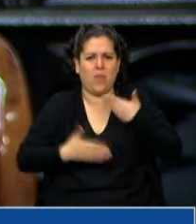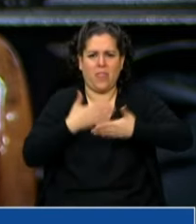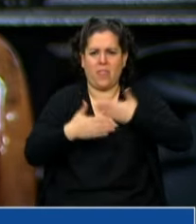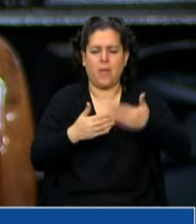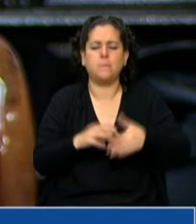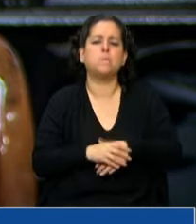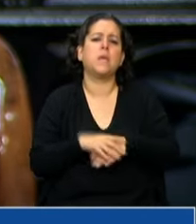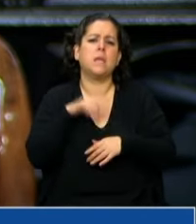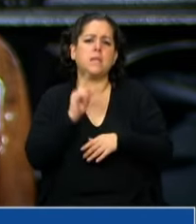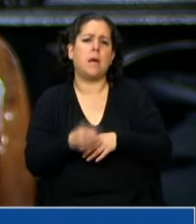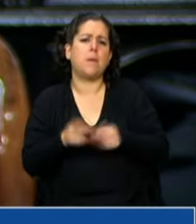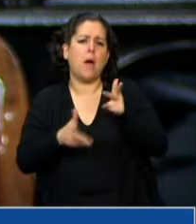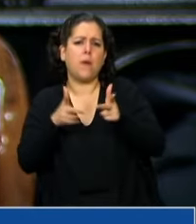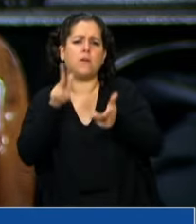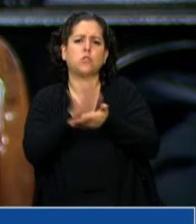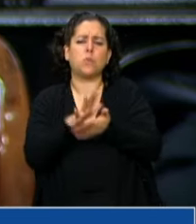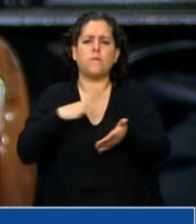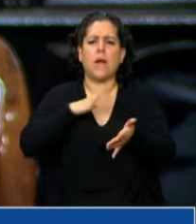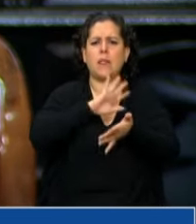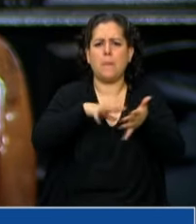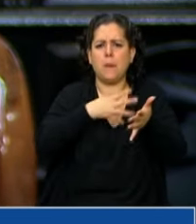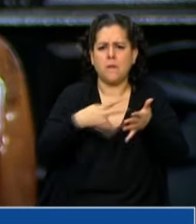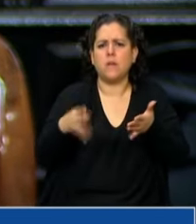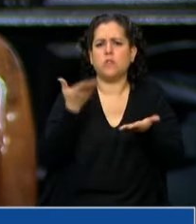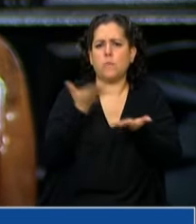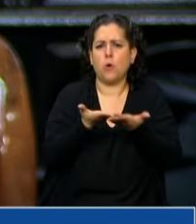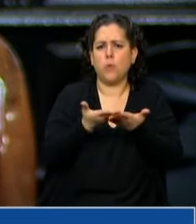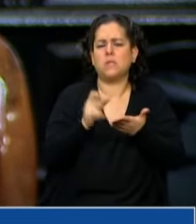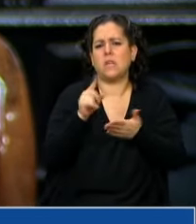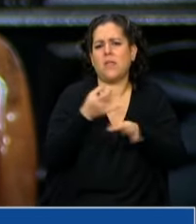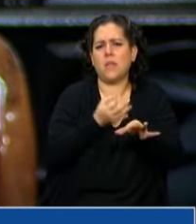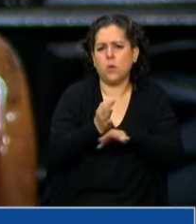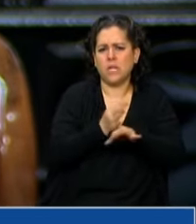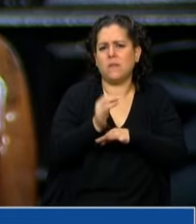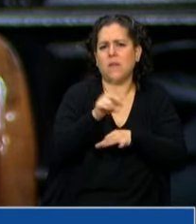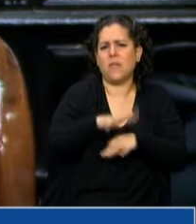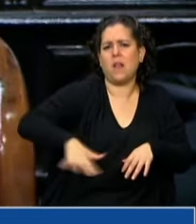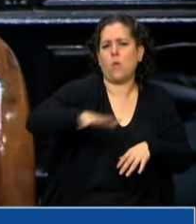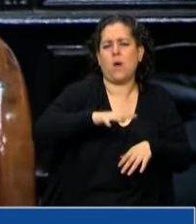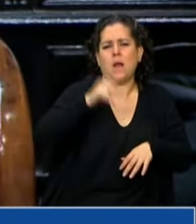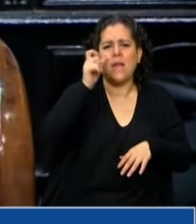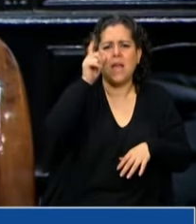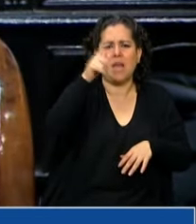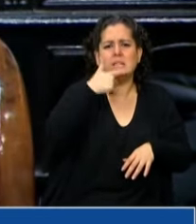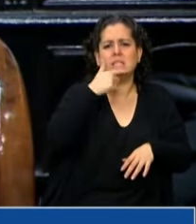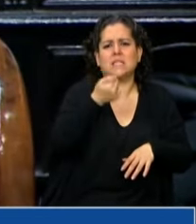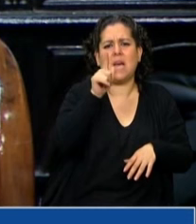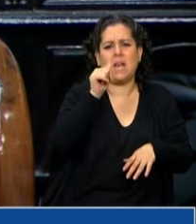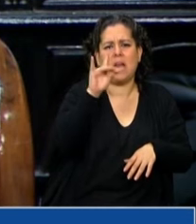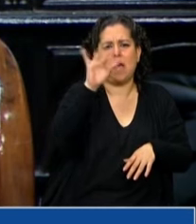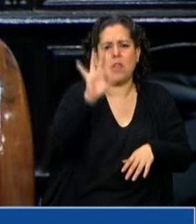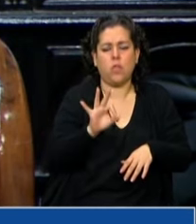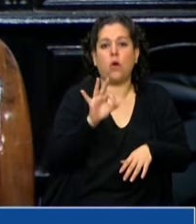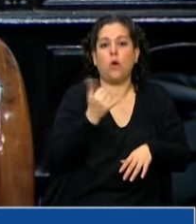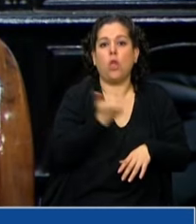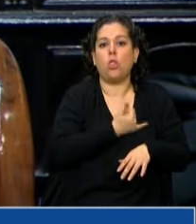Hablaban también de la falta de planificación, la propuesta educativa de la Universidad del Salado, que va a tener cabecera en la